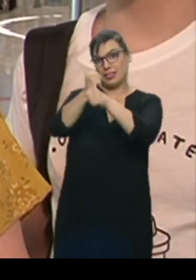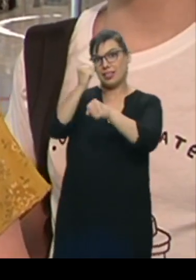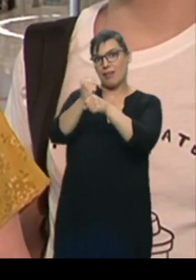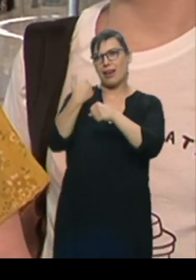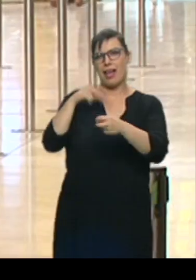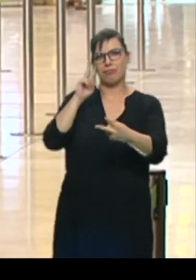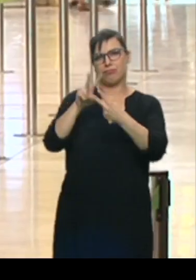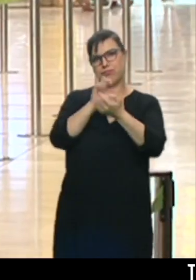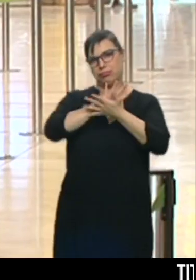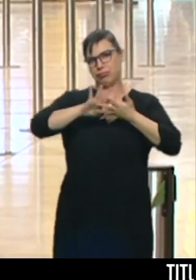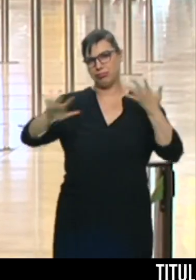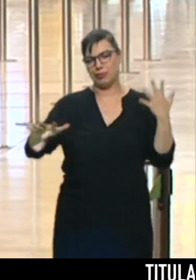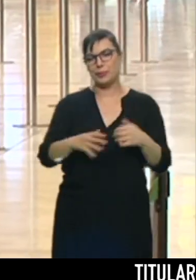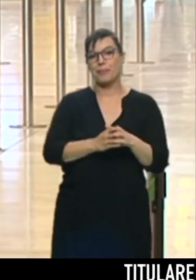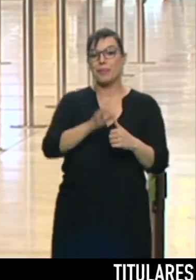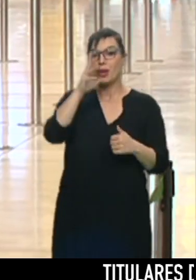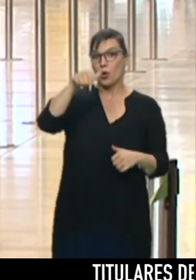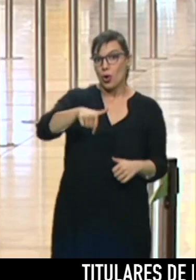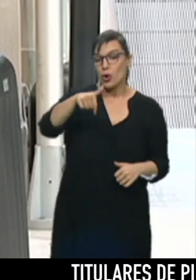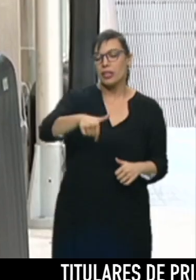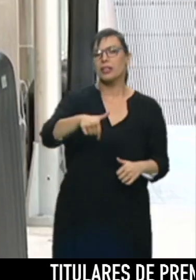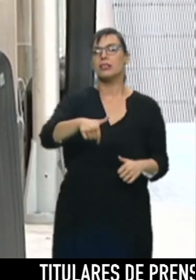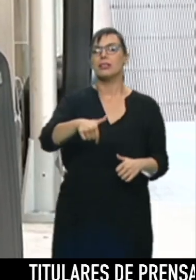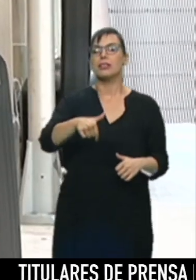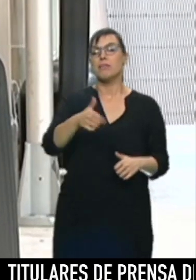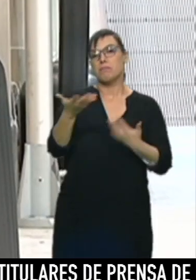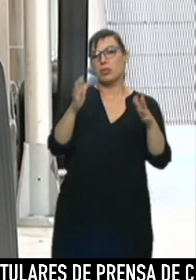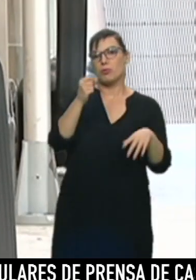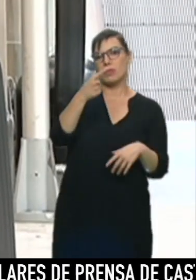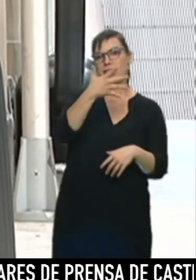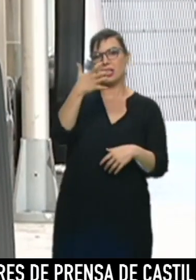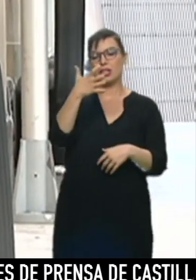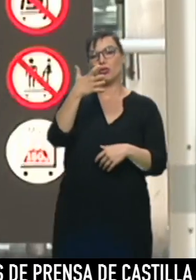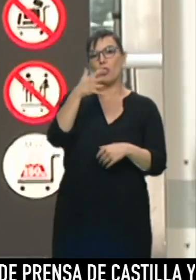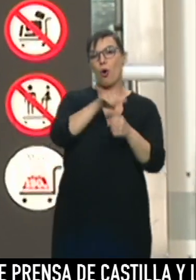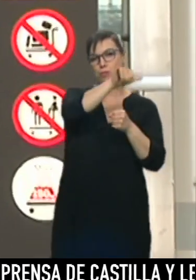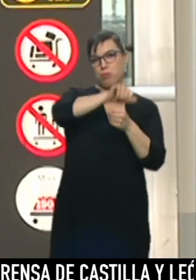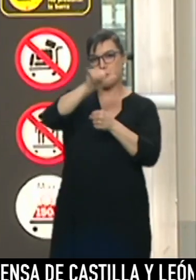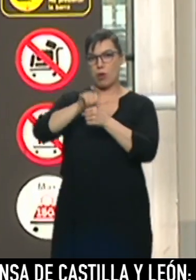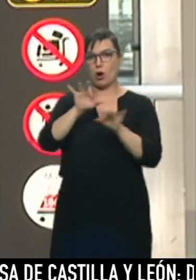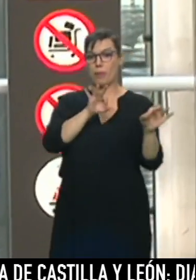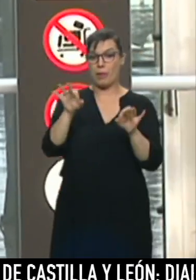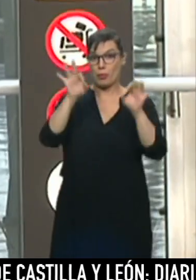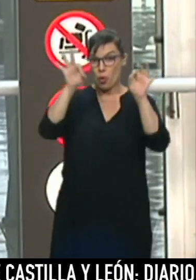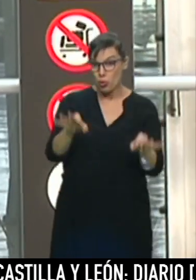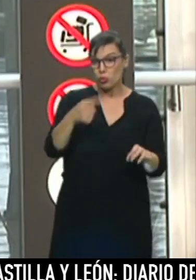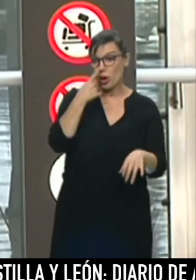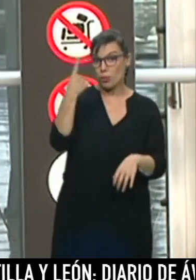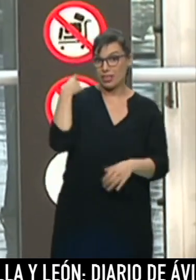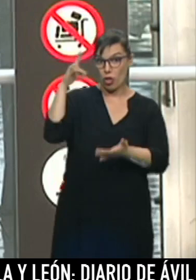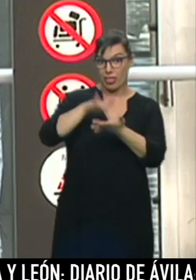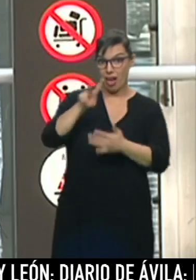tiempo sin vernos. Para el día de hoy se esperan unos 1.500 vuelos, 5.000 menos que este mismo día hace un año.